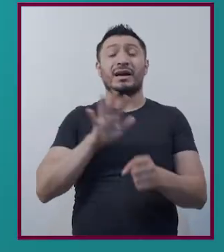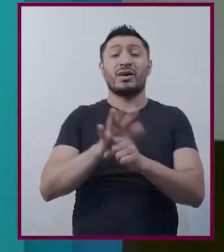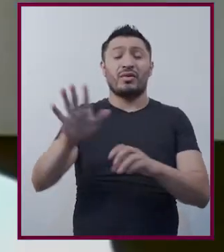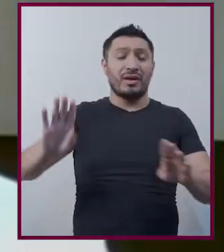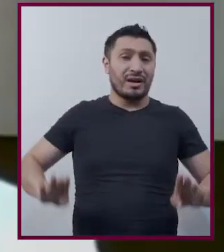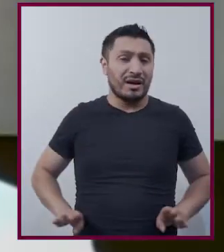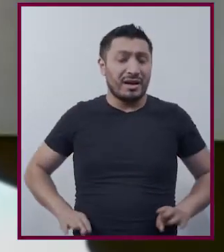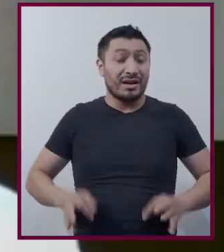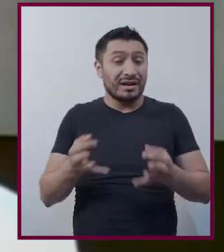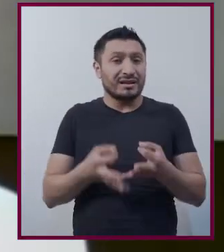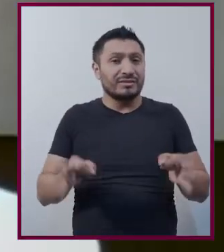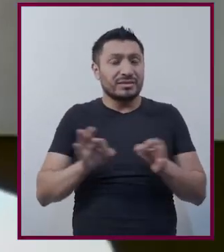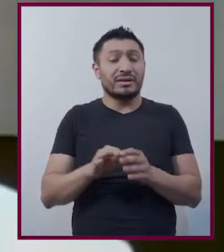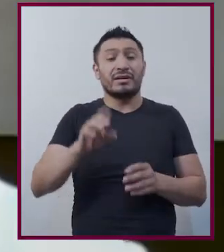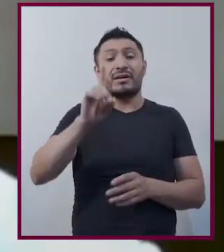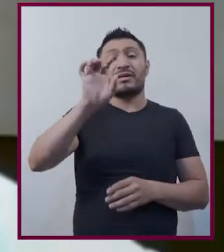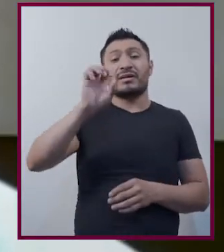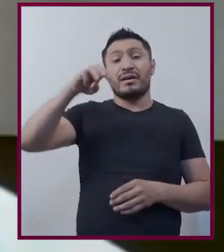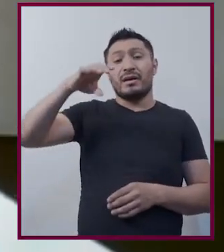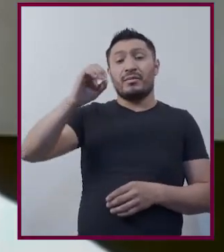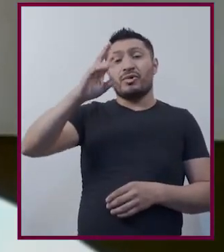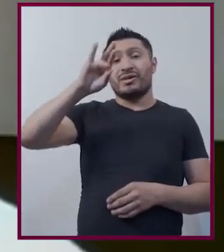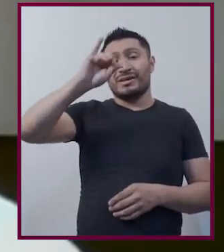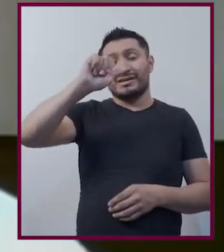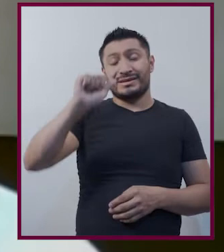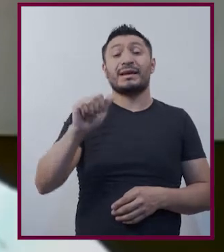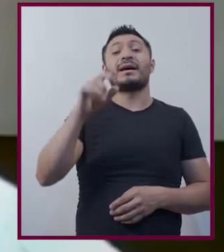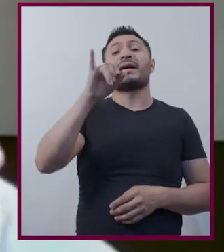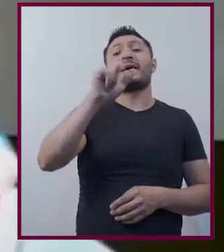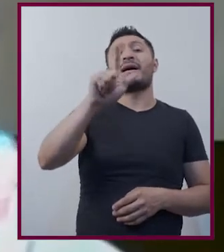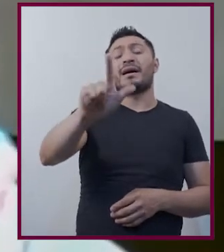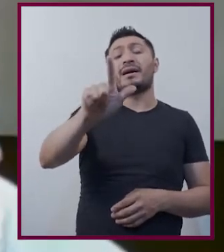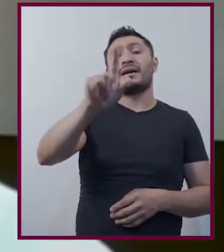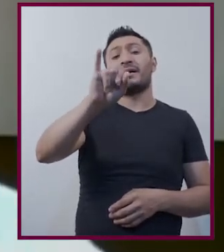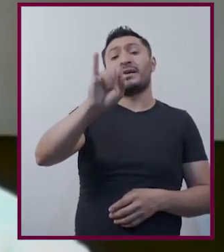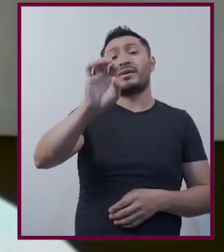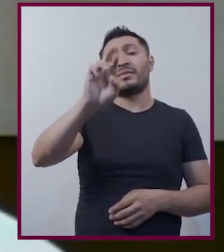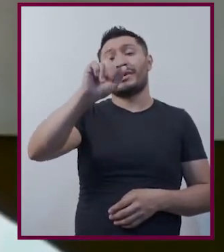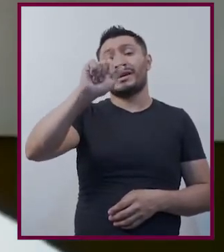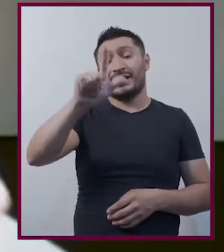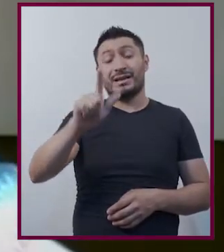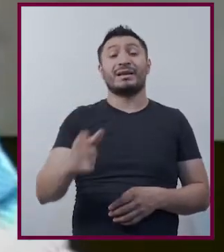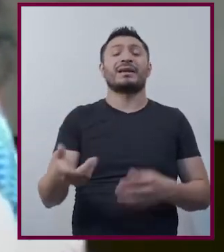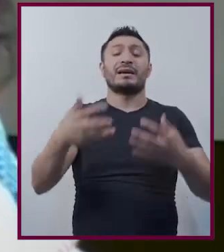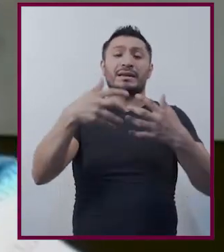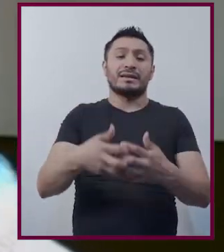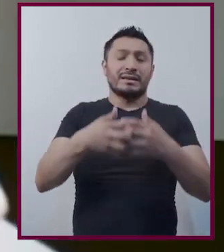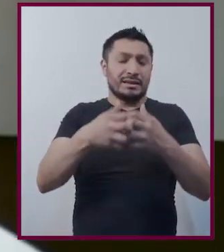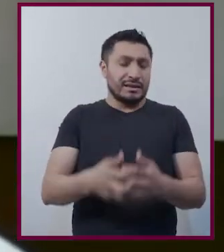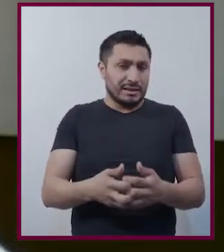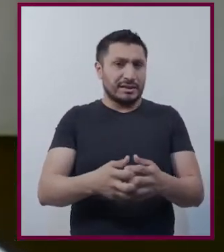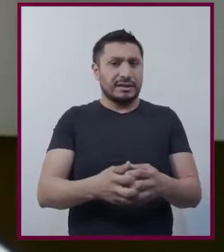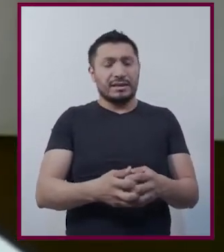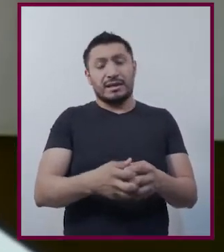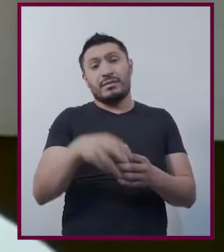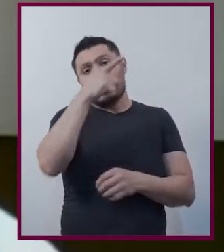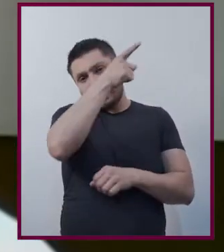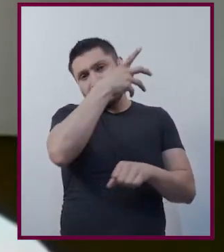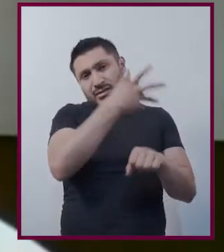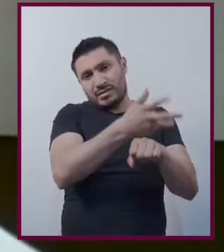La democracia liberal es un concepto que se basa mucho en el sistema democrático de Estados Unidos, un